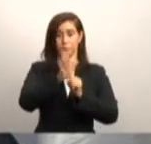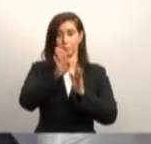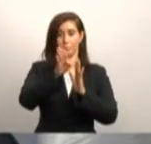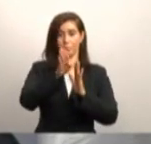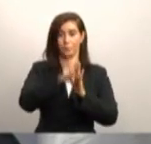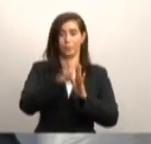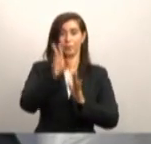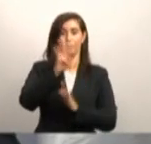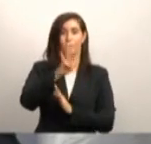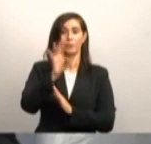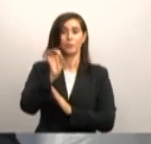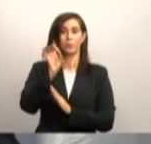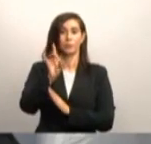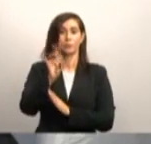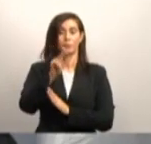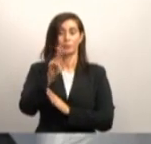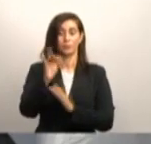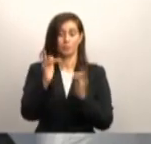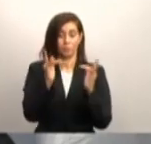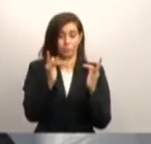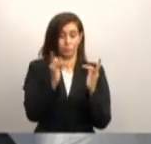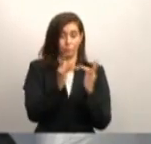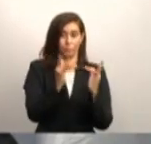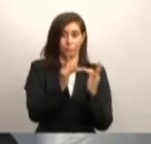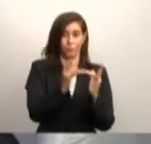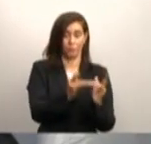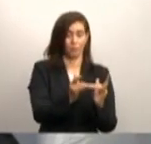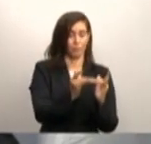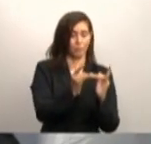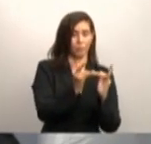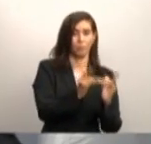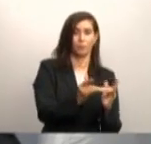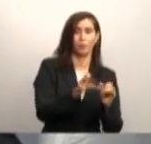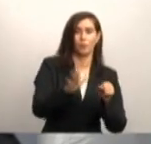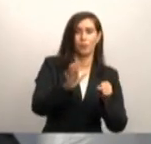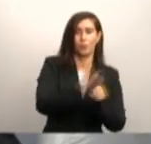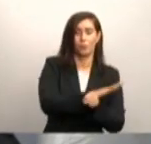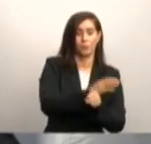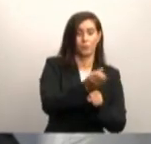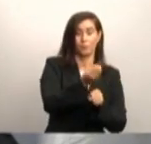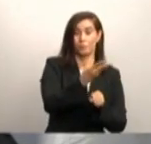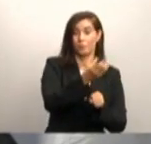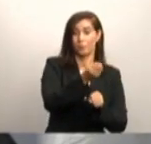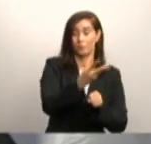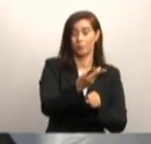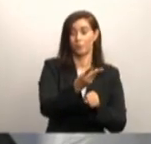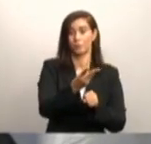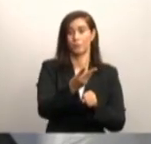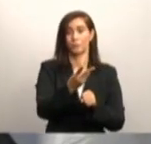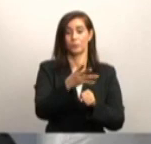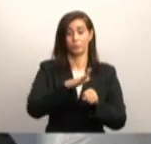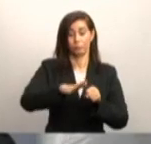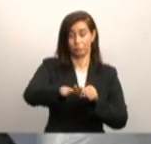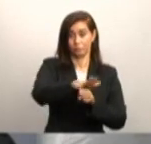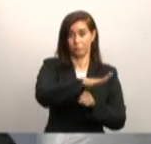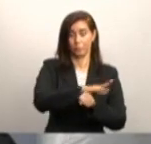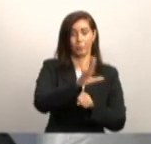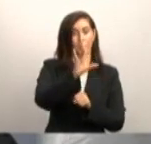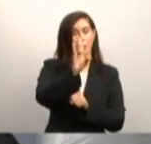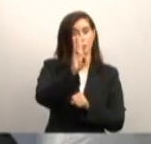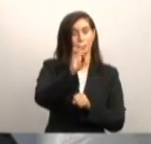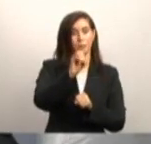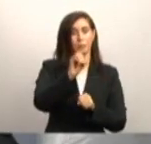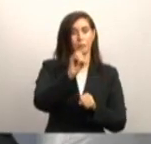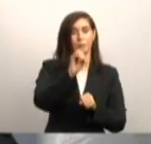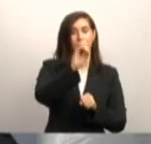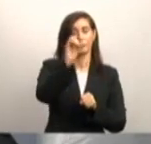47.72% el número de camas ocupadas, en un momento en que estaban prácticamente ocupadas un